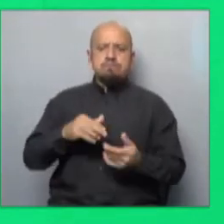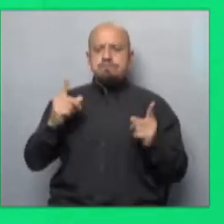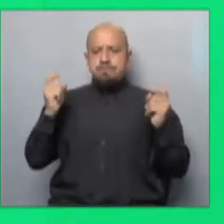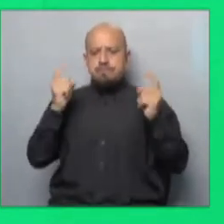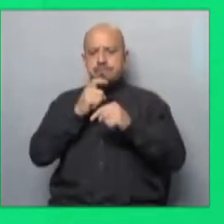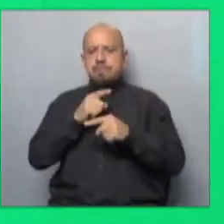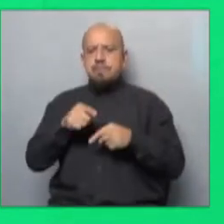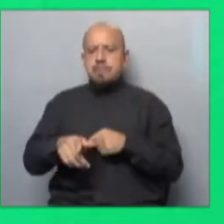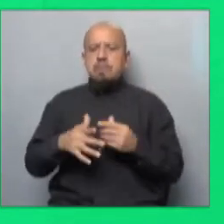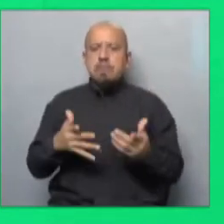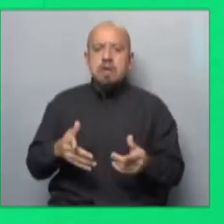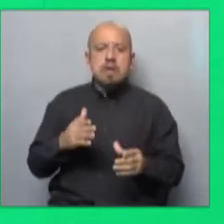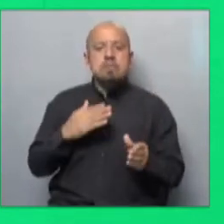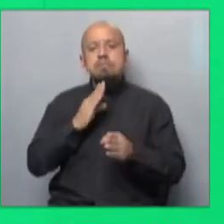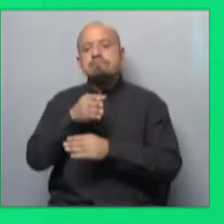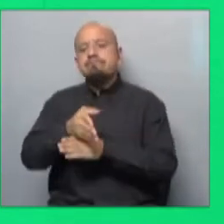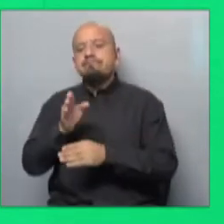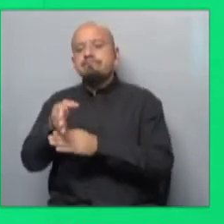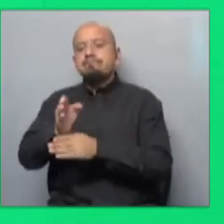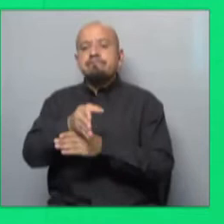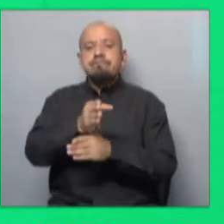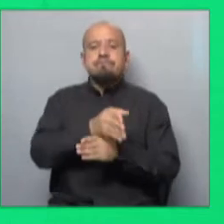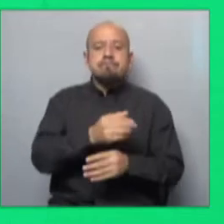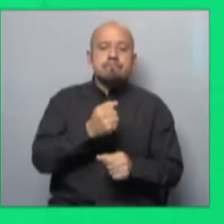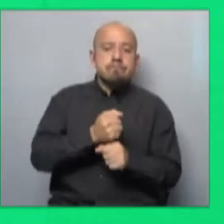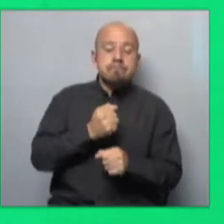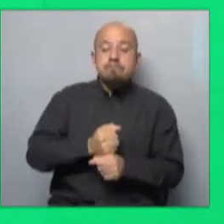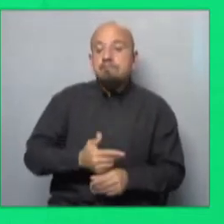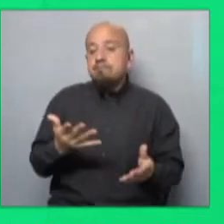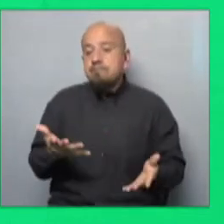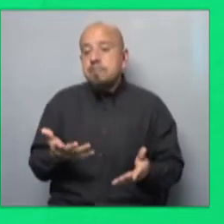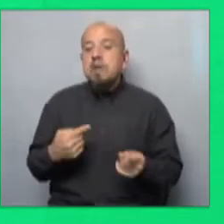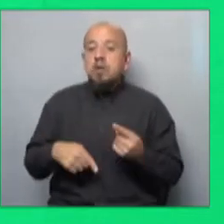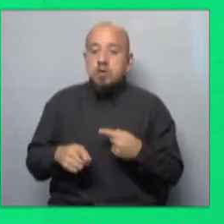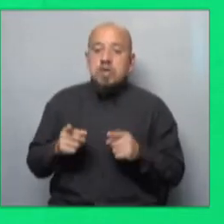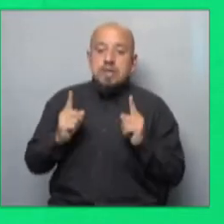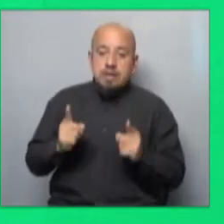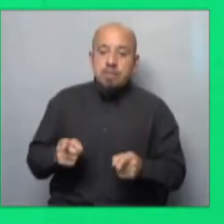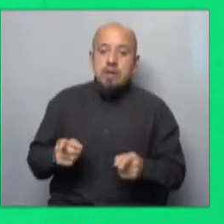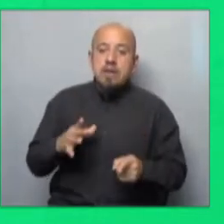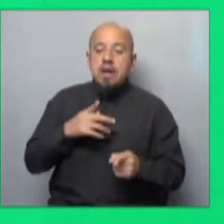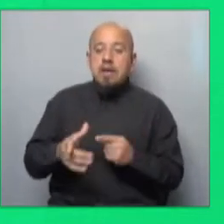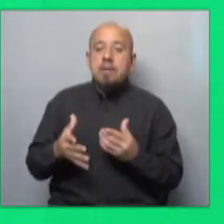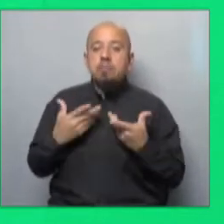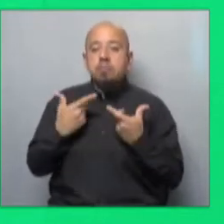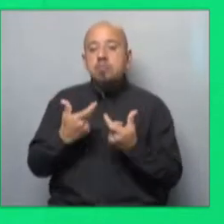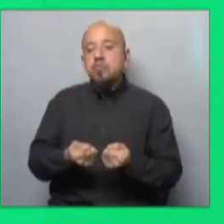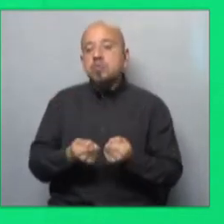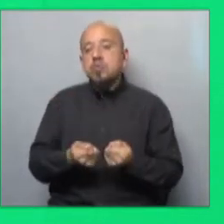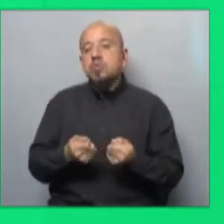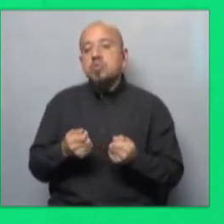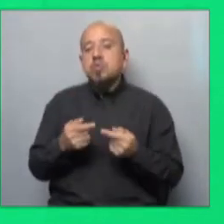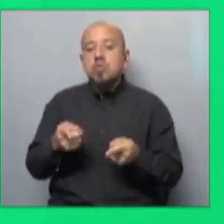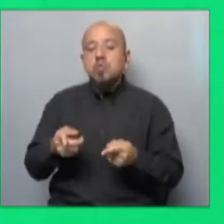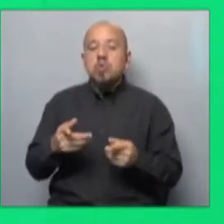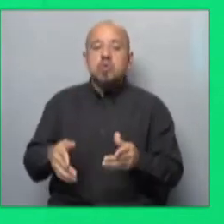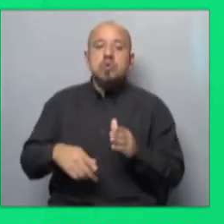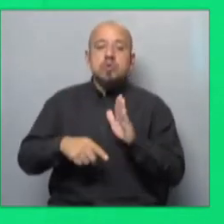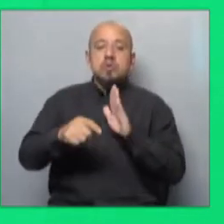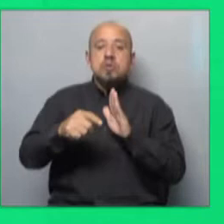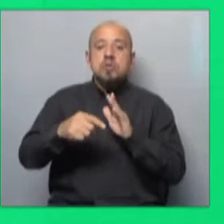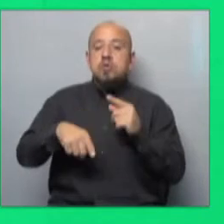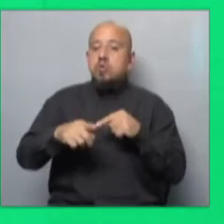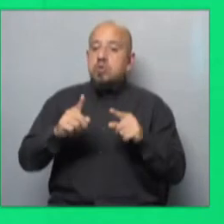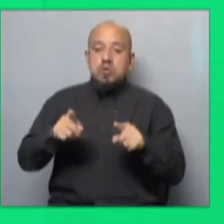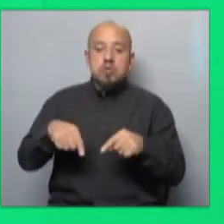para el mercado laboral para salir a buscar un ingreso para sus familias también hubo apoyo en lo que tiene que ver con los artículos que no eran